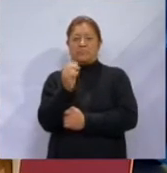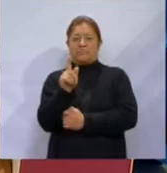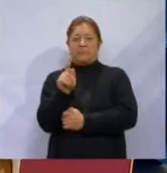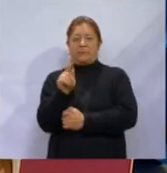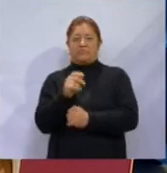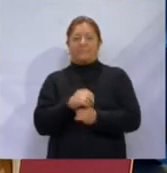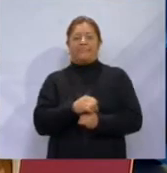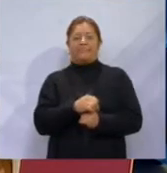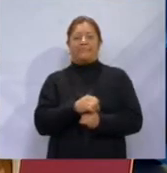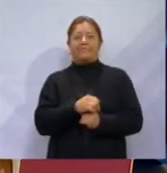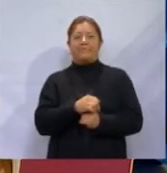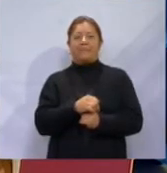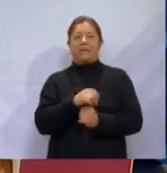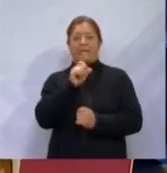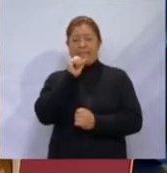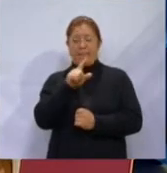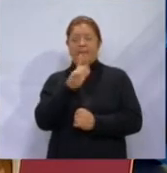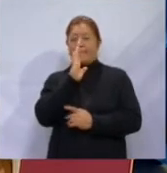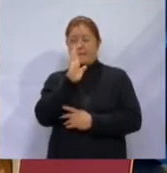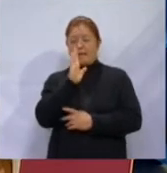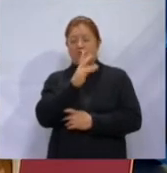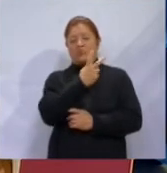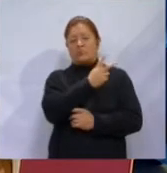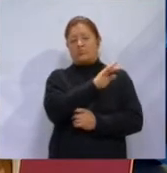246-46-269-70 y el contacto directo